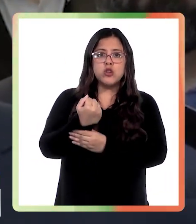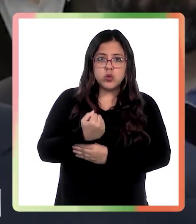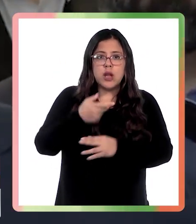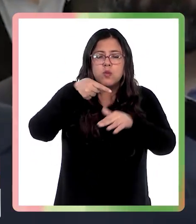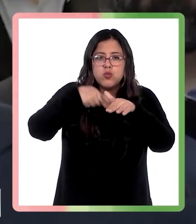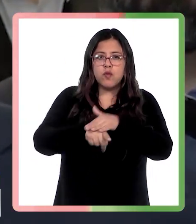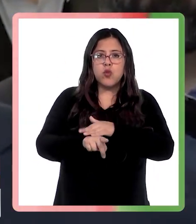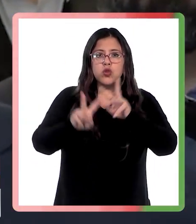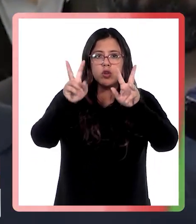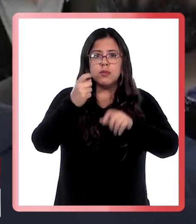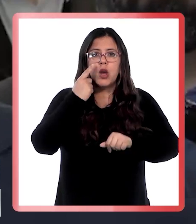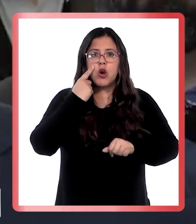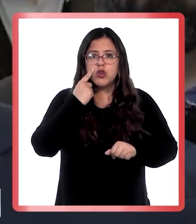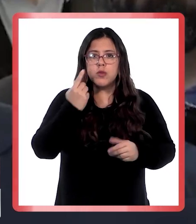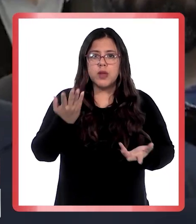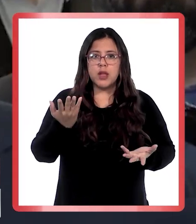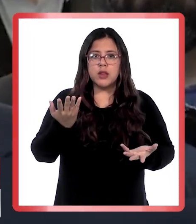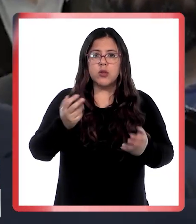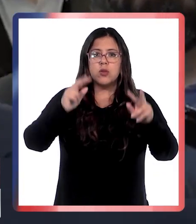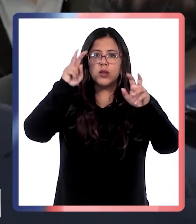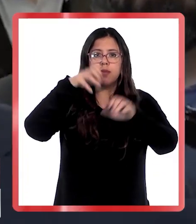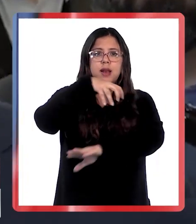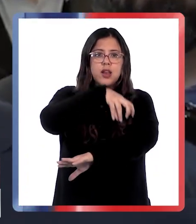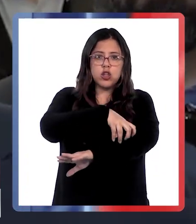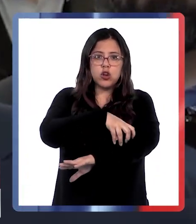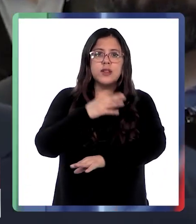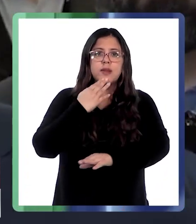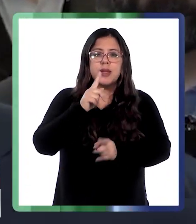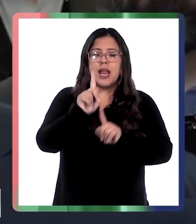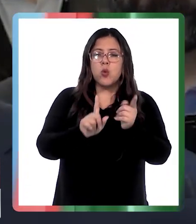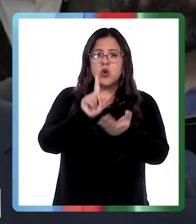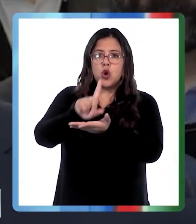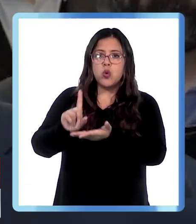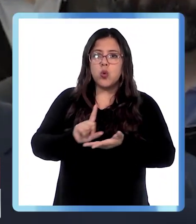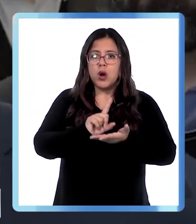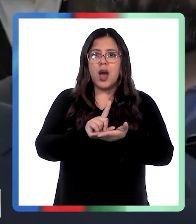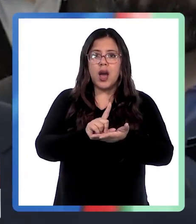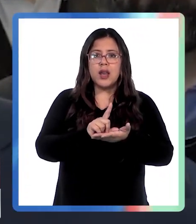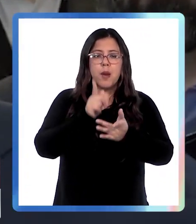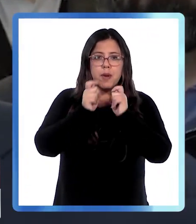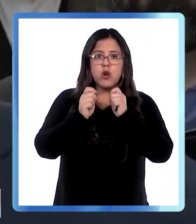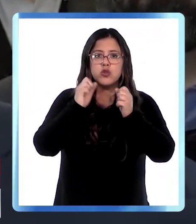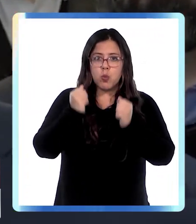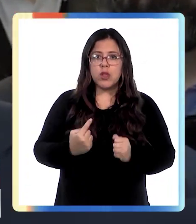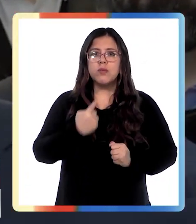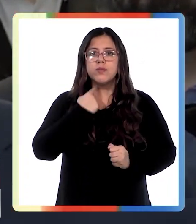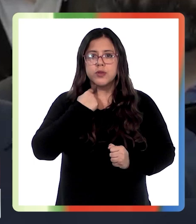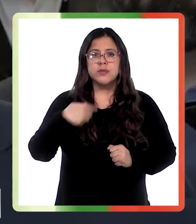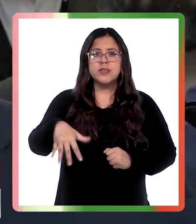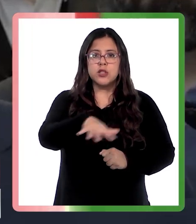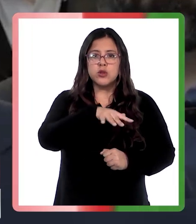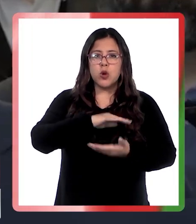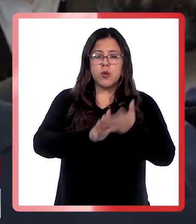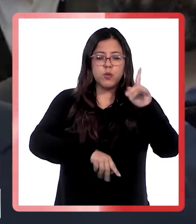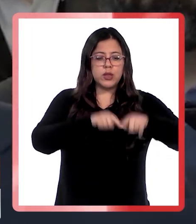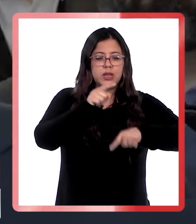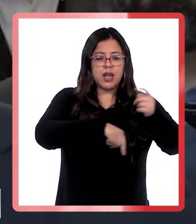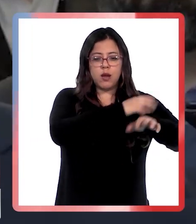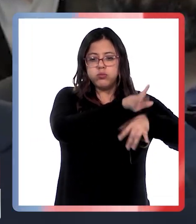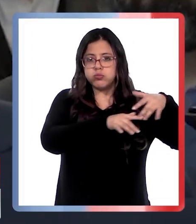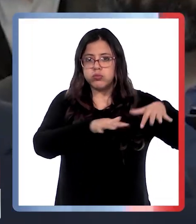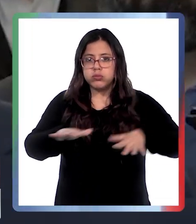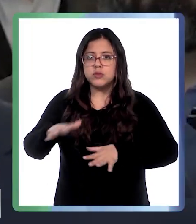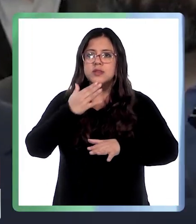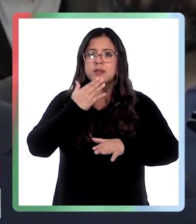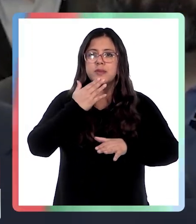y seguir profundizando el nivel de conocimientos que tenemos sobre la región sobre aquellas partes de la estructura crítica que puede verse afectada por situaciones como remociones